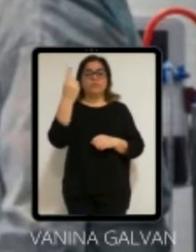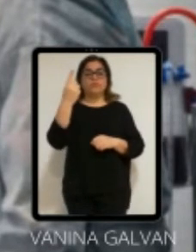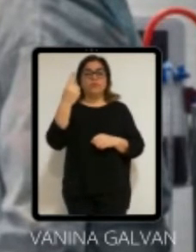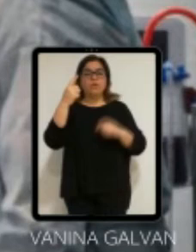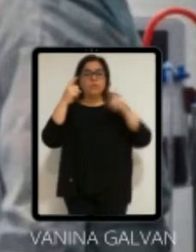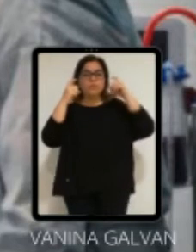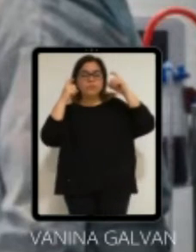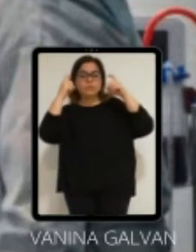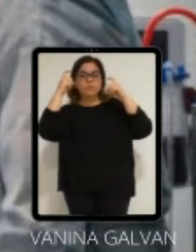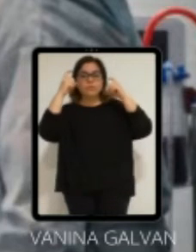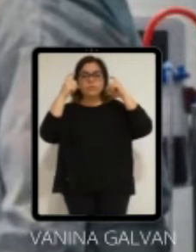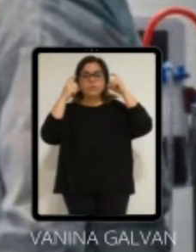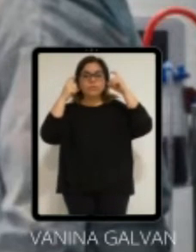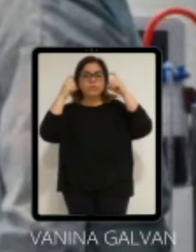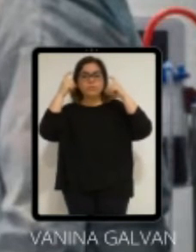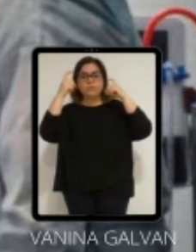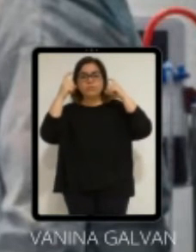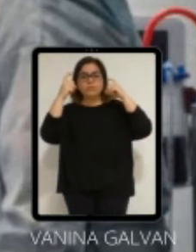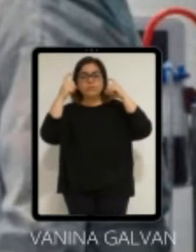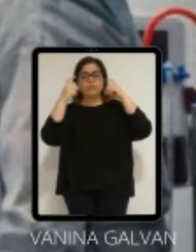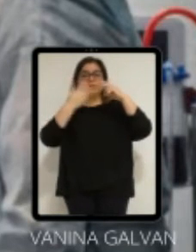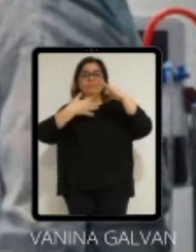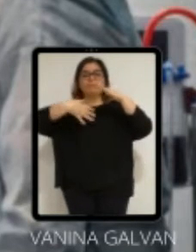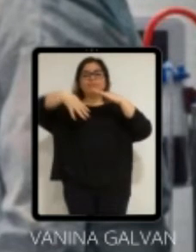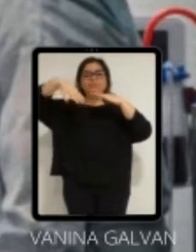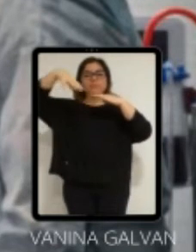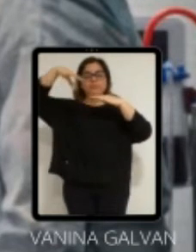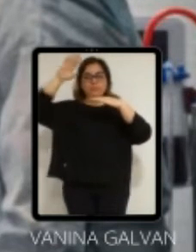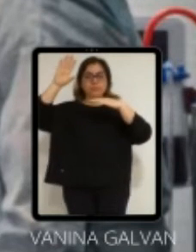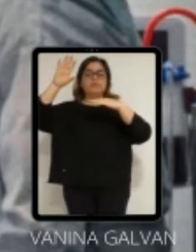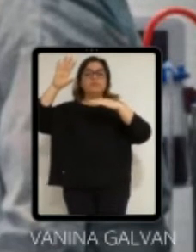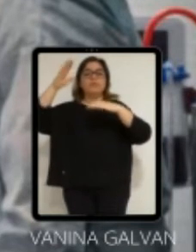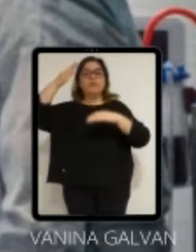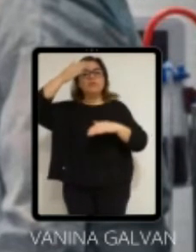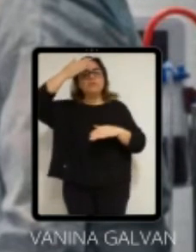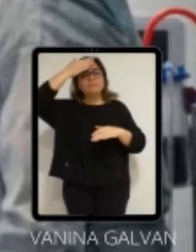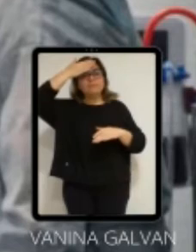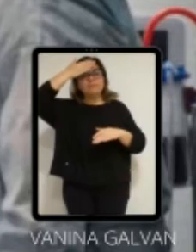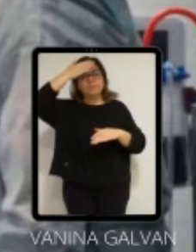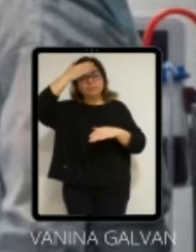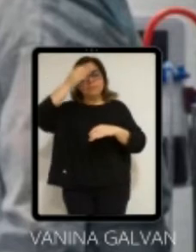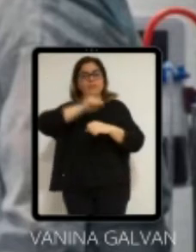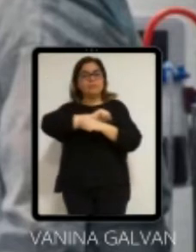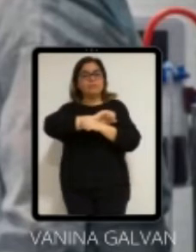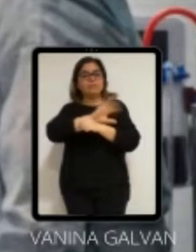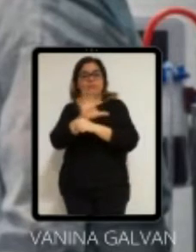pacientes a otras provincias. Es por eso que queríamos comentarte algunas cosas que quizás desconozcas.